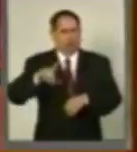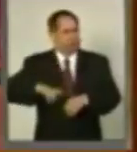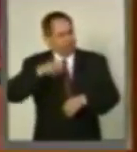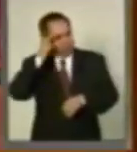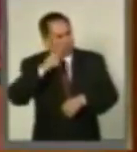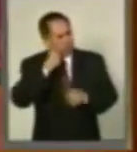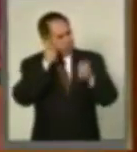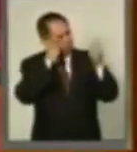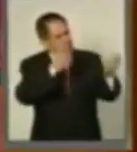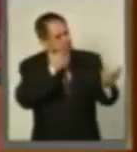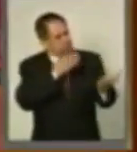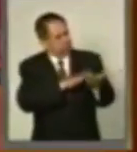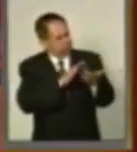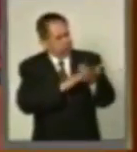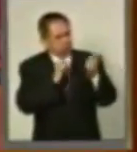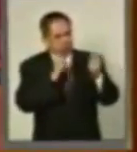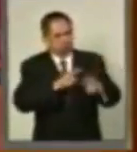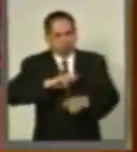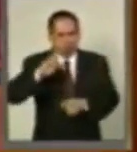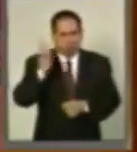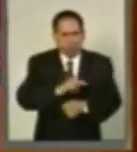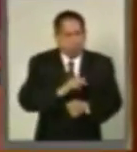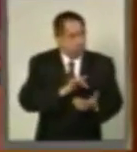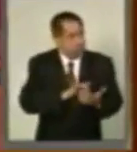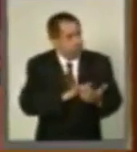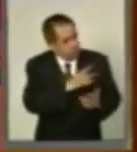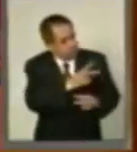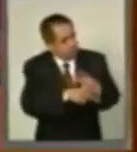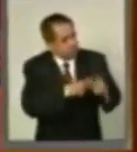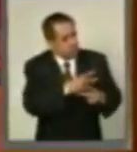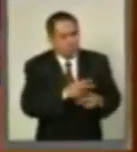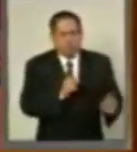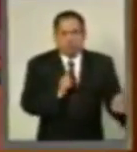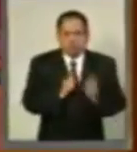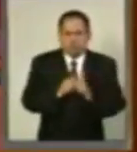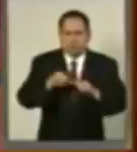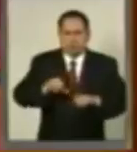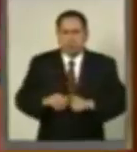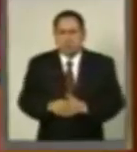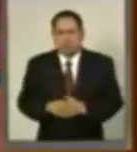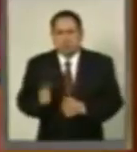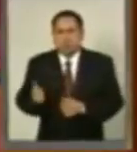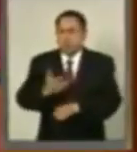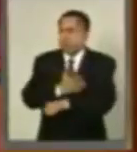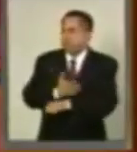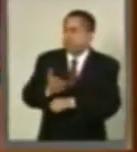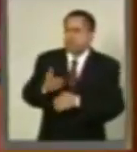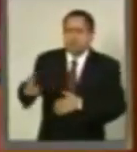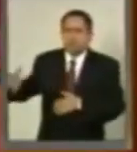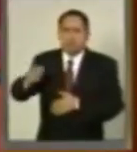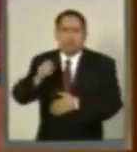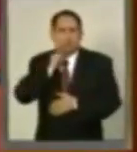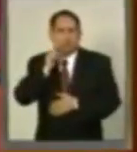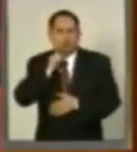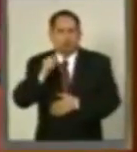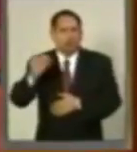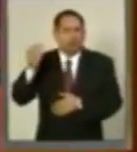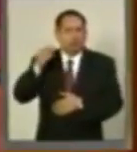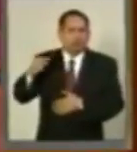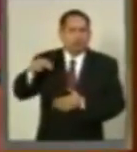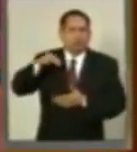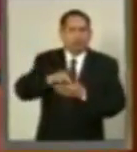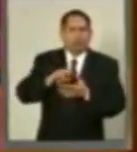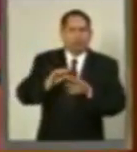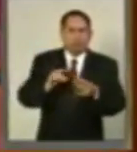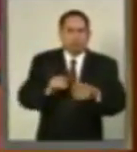Mexicano del Ejecutivo. De verdad, muchas gracias por estar con nosotros. Y como mis compañeros senadores aquí lo hicieron, aunque